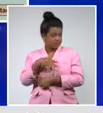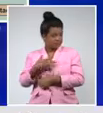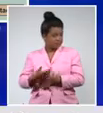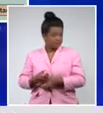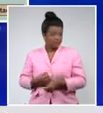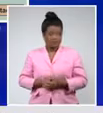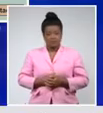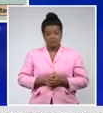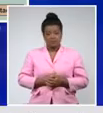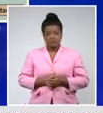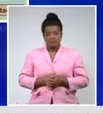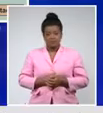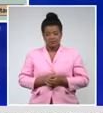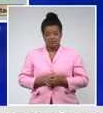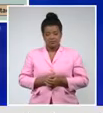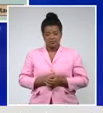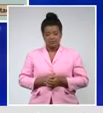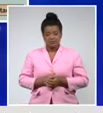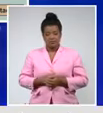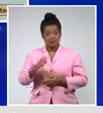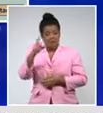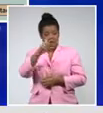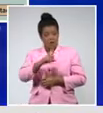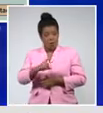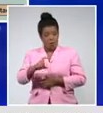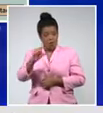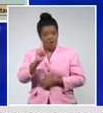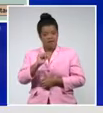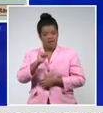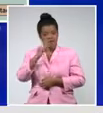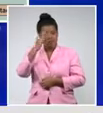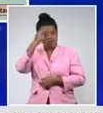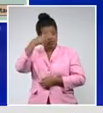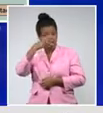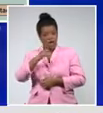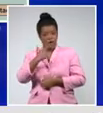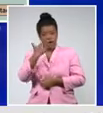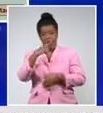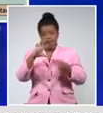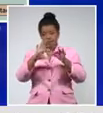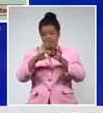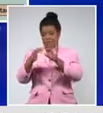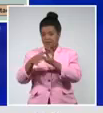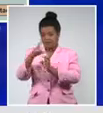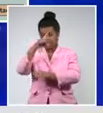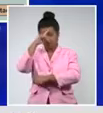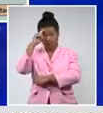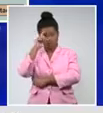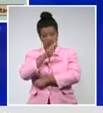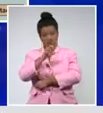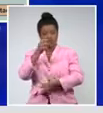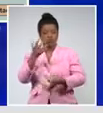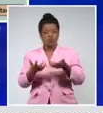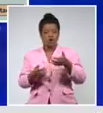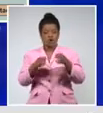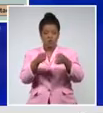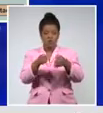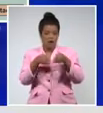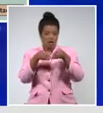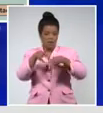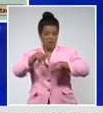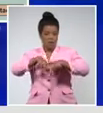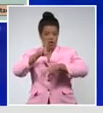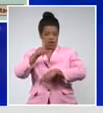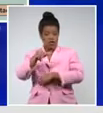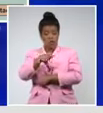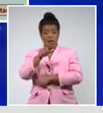que aunque Camagüey, Ciego, Artemisa, Santi Espíritu, Cienfuegos, Granma, Holguín y Villa